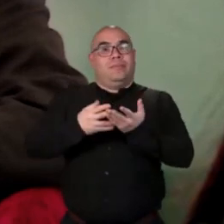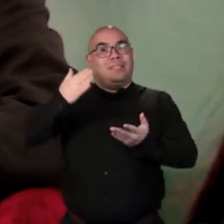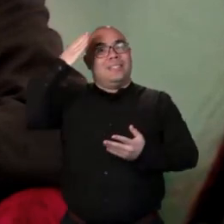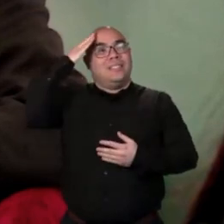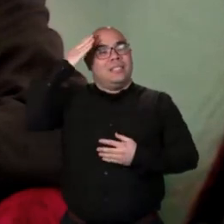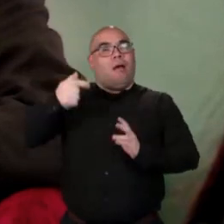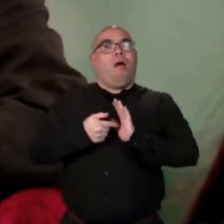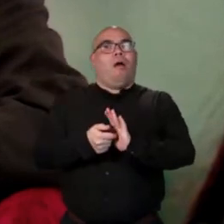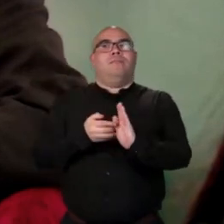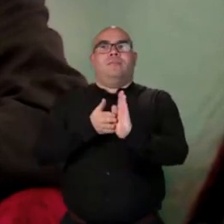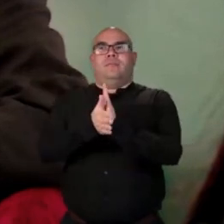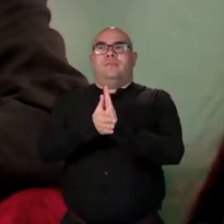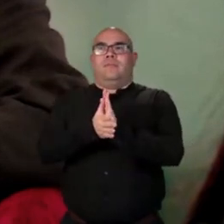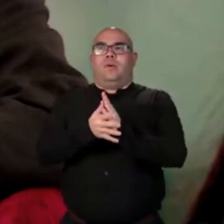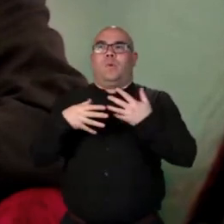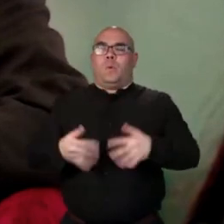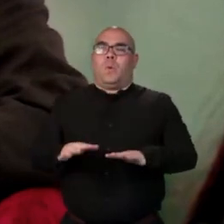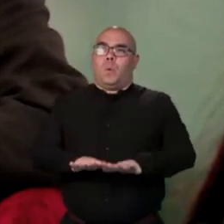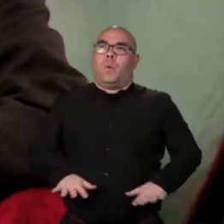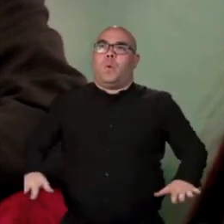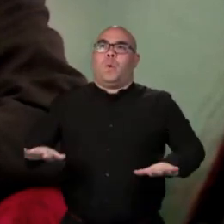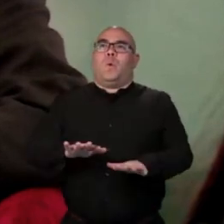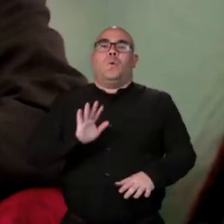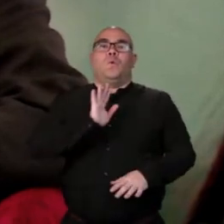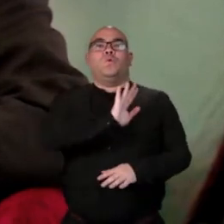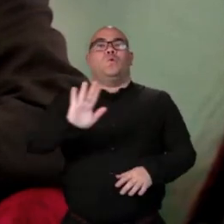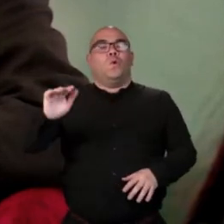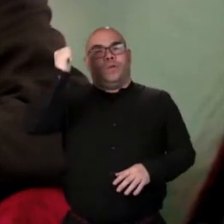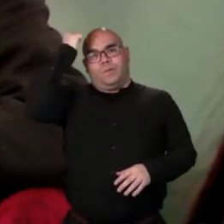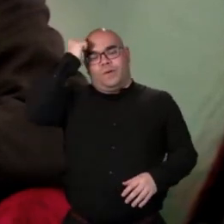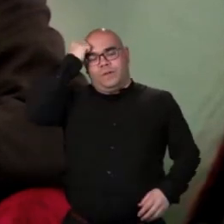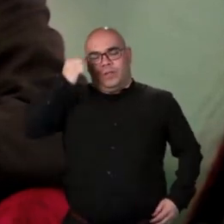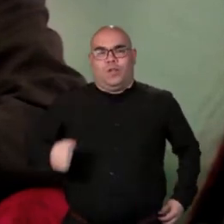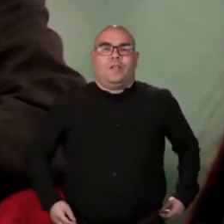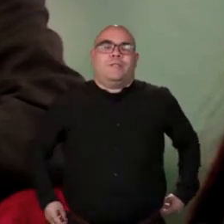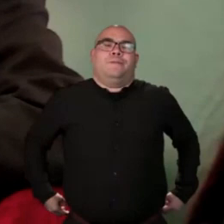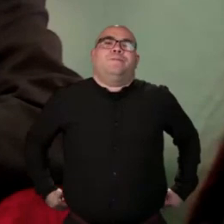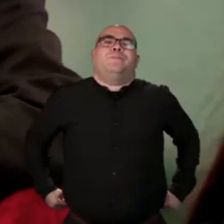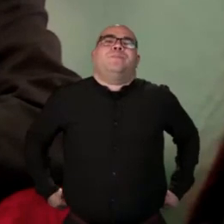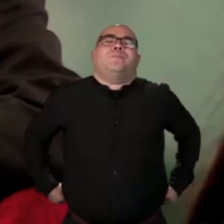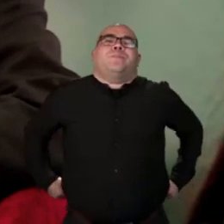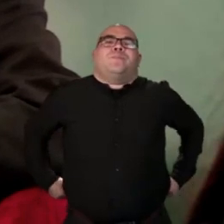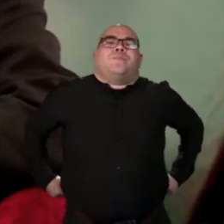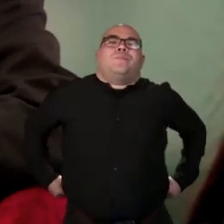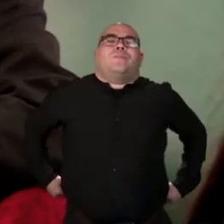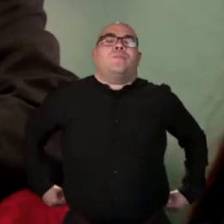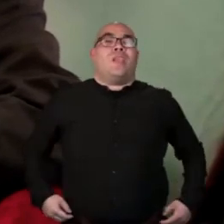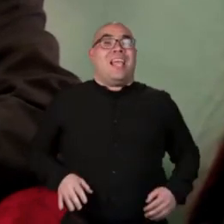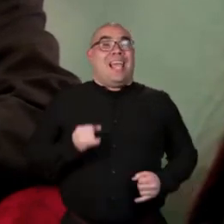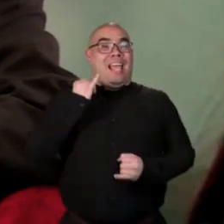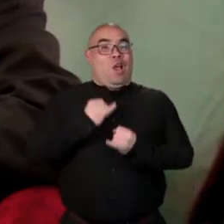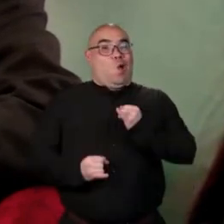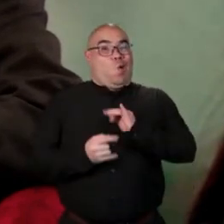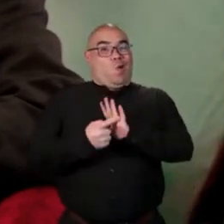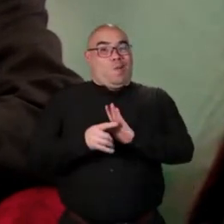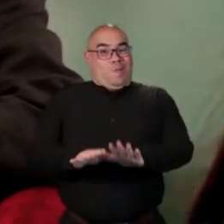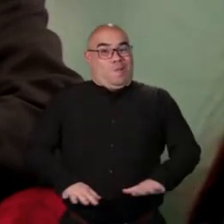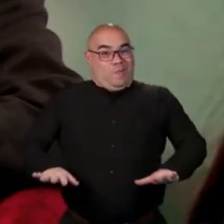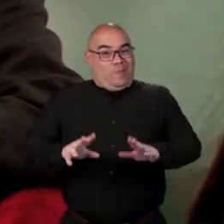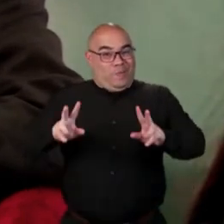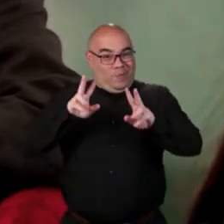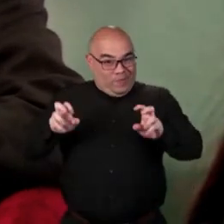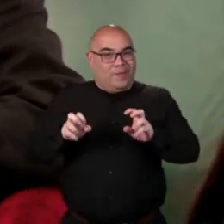más que lo que son sus profesores. Y el último elemento en este ecosistema de aprendizaje es